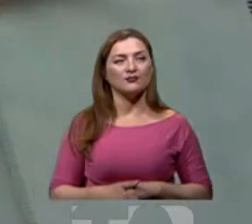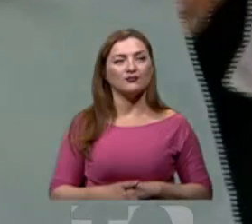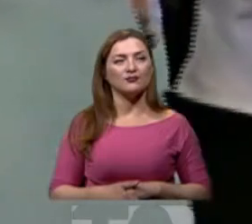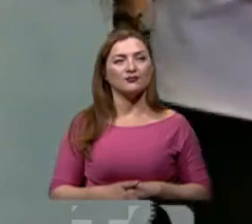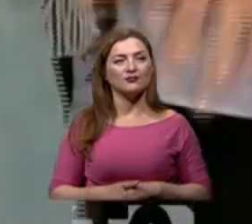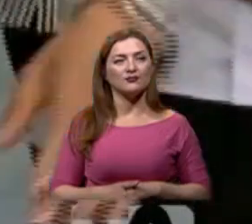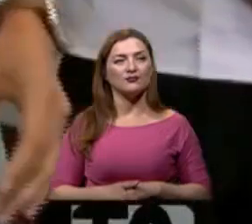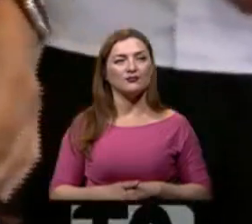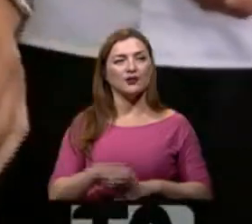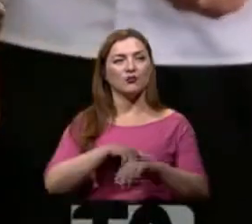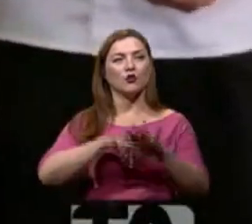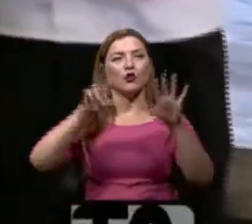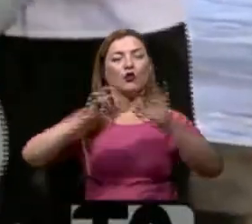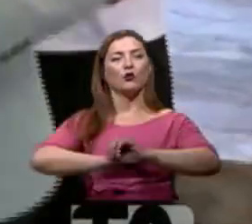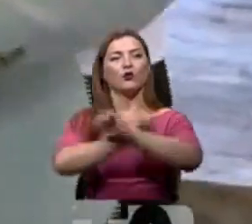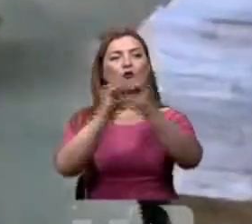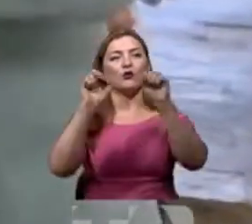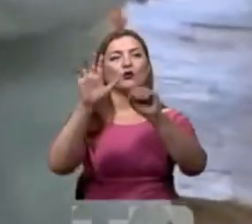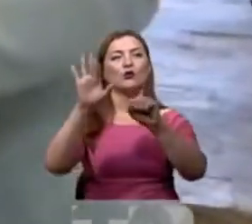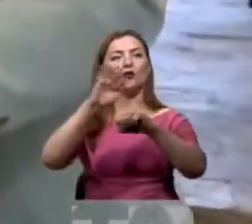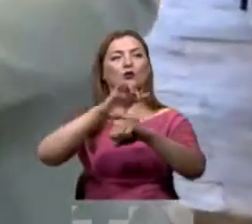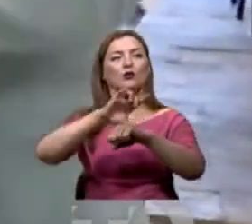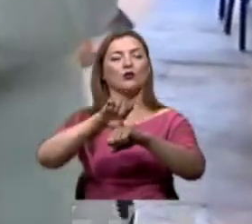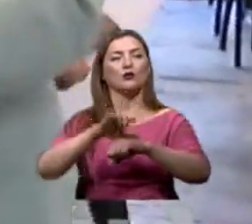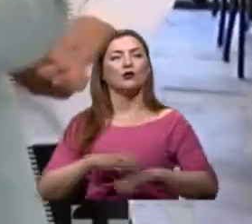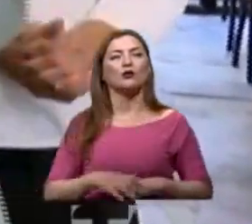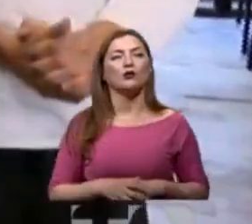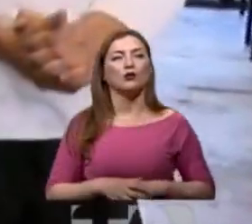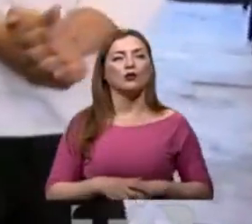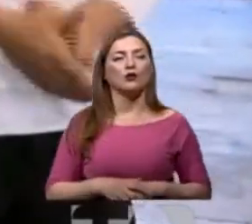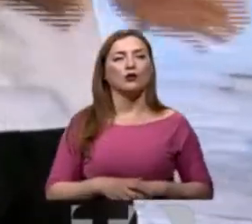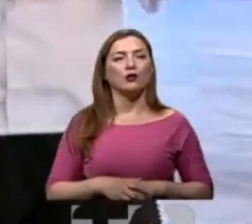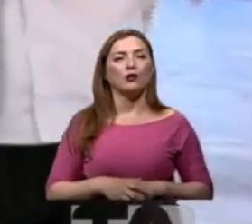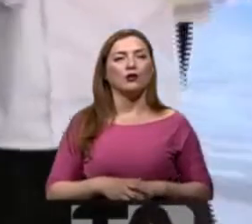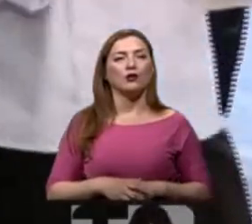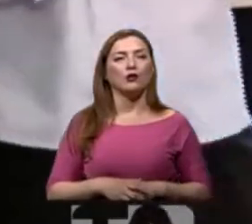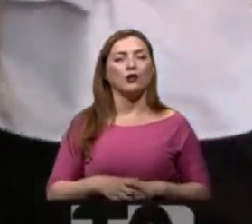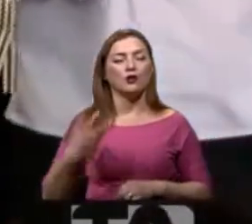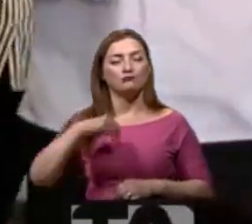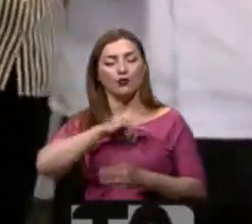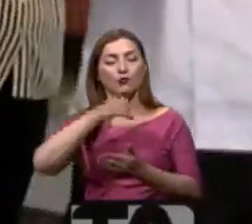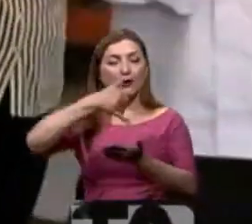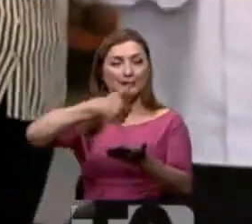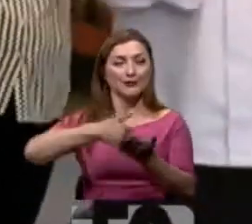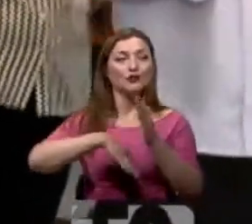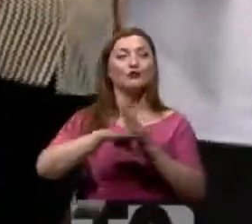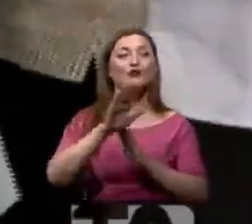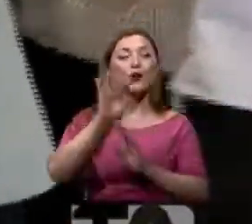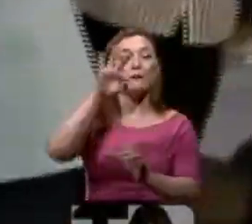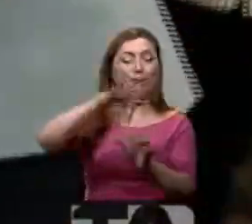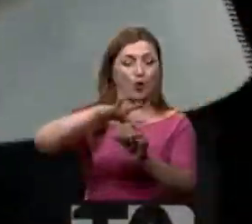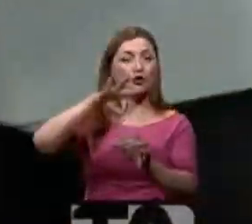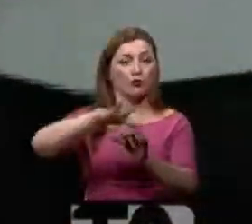a esta hora, 8 de la mañana con 39 minutos, porque también nosotros tenemos el premio a la guagua más